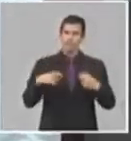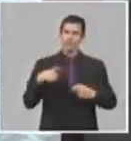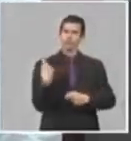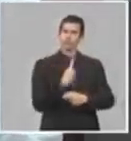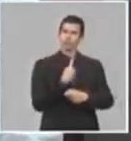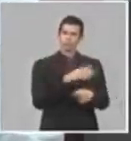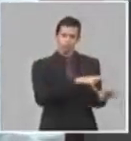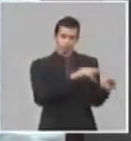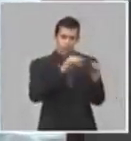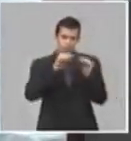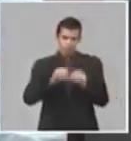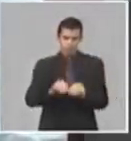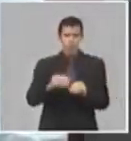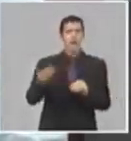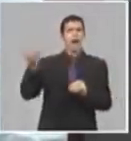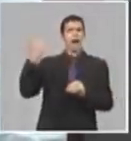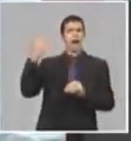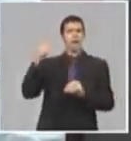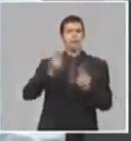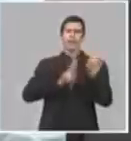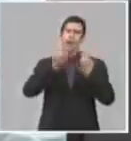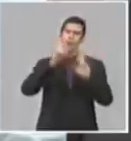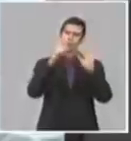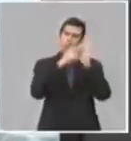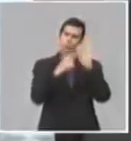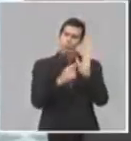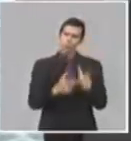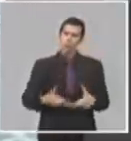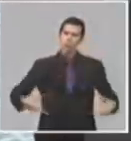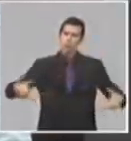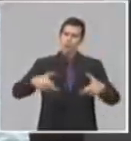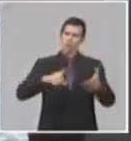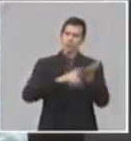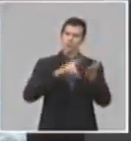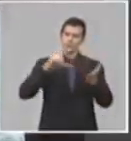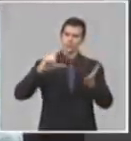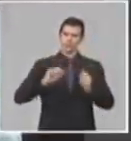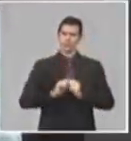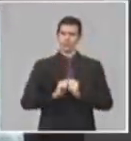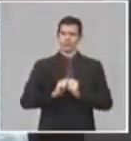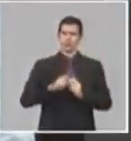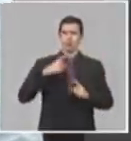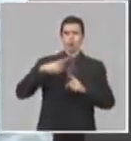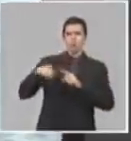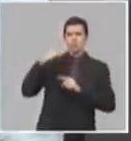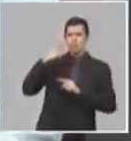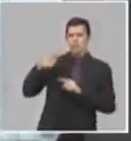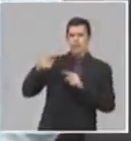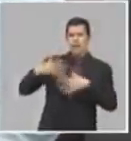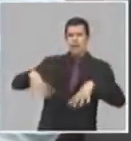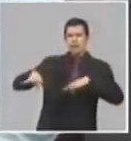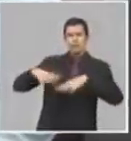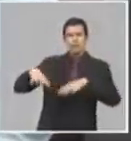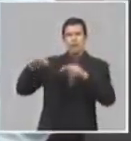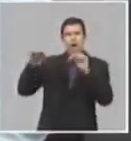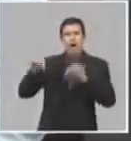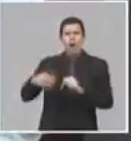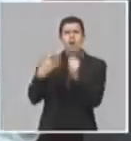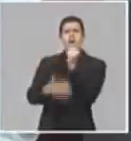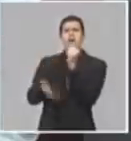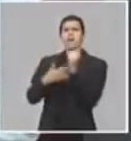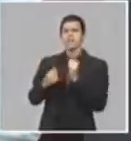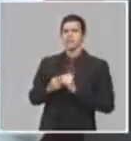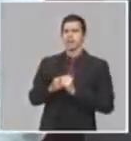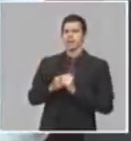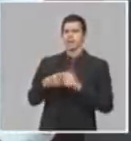y cumplir con las demandas populares emanadas del debate popular de sus lineamientos. Derrotar la política